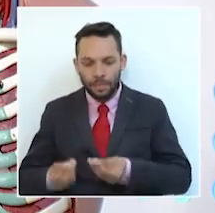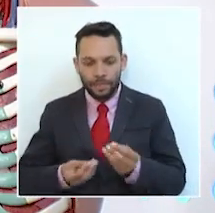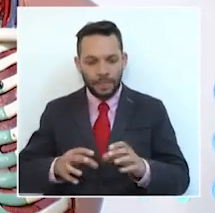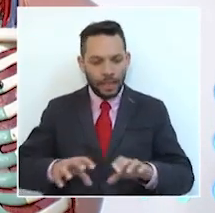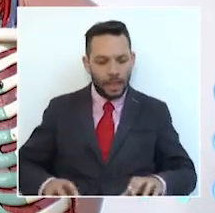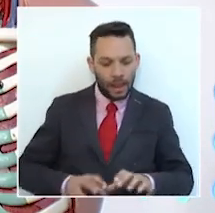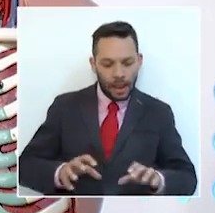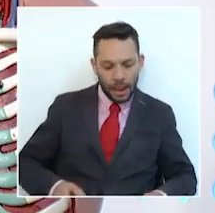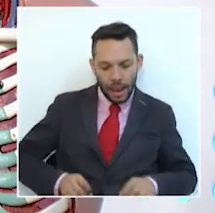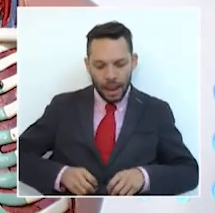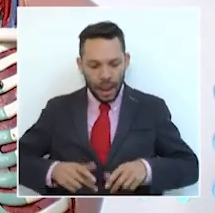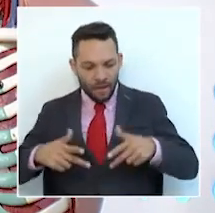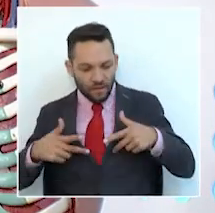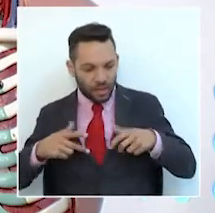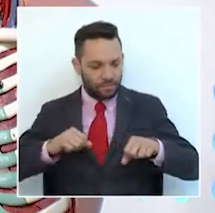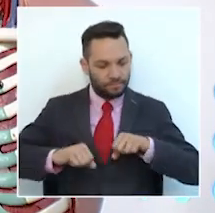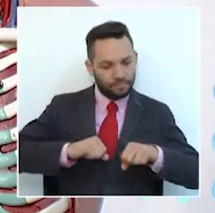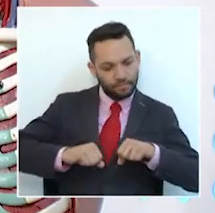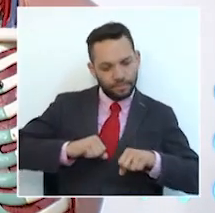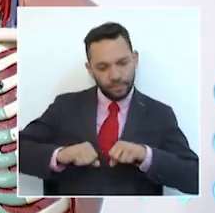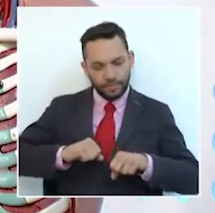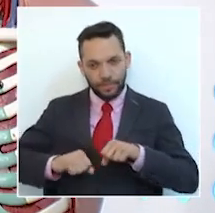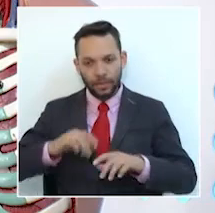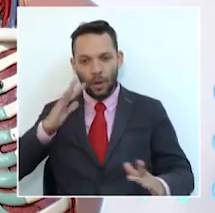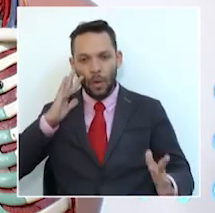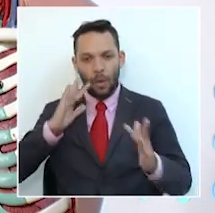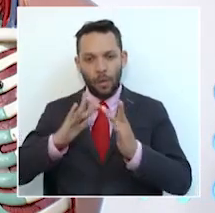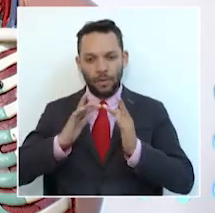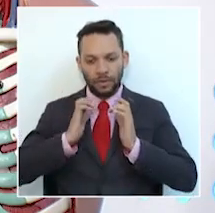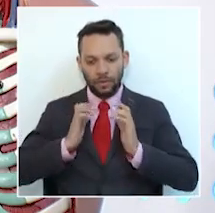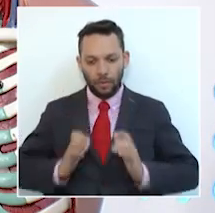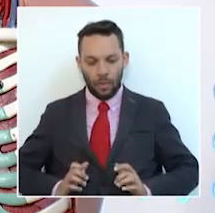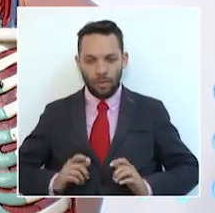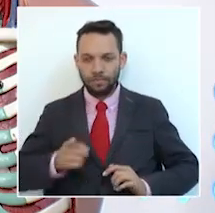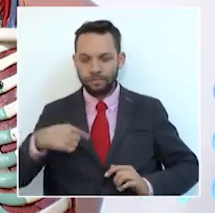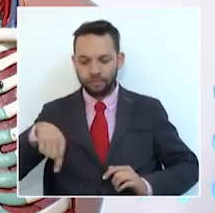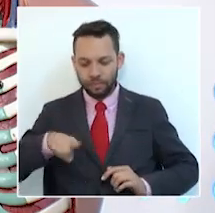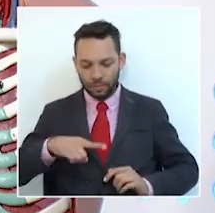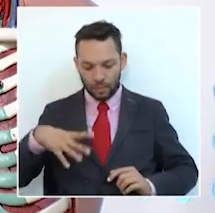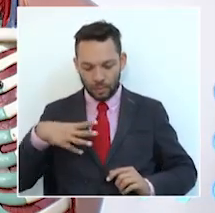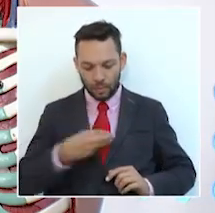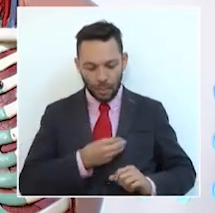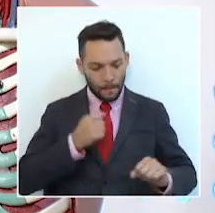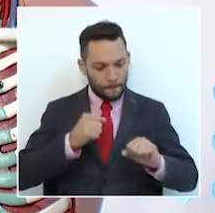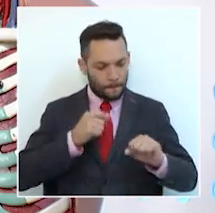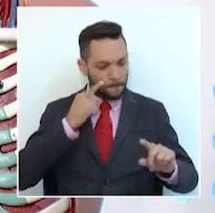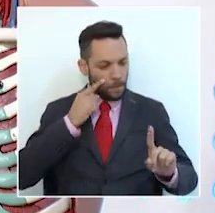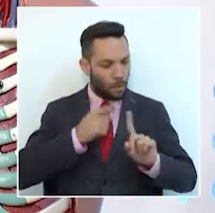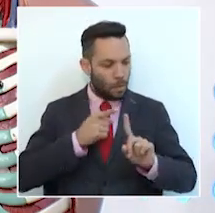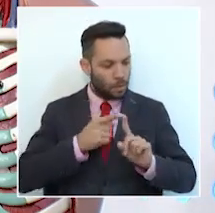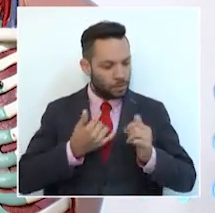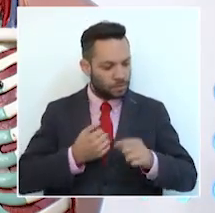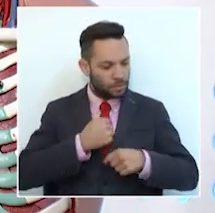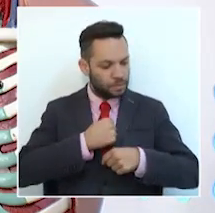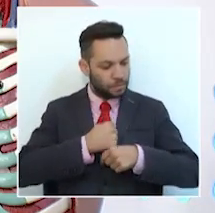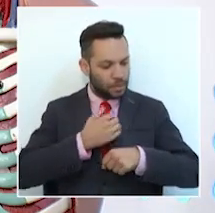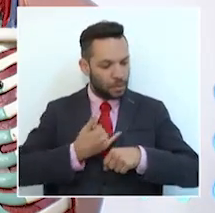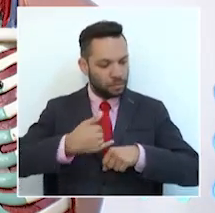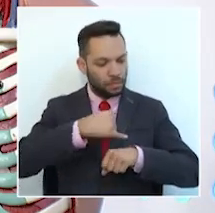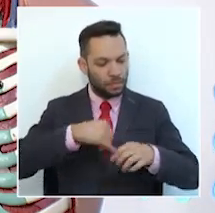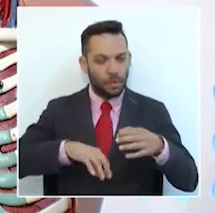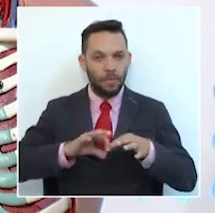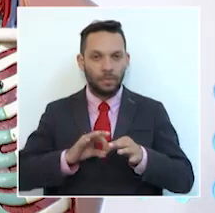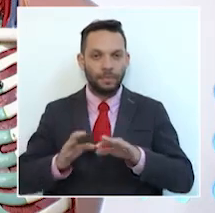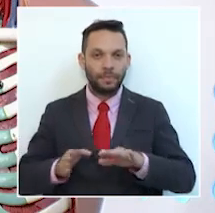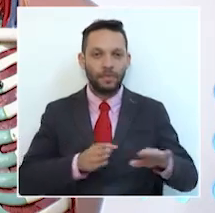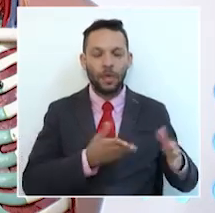de vida y de salud eso es conexión vital y esa es la finalidad nuestra con todo el equipo de médicos del parque de la salud se va a llevar a